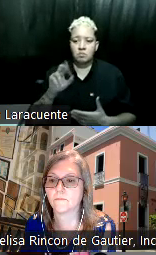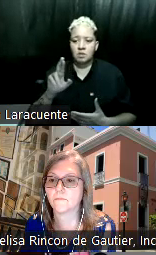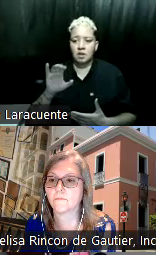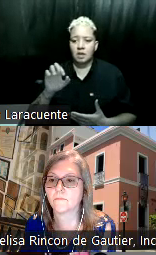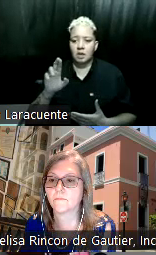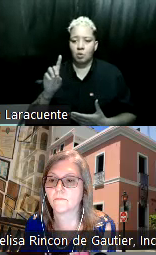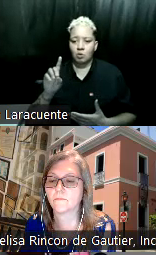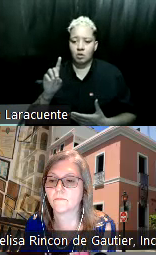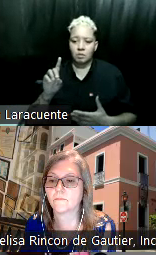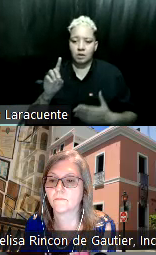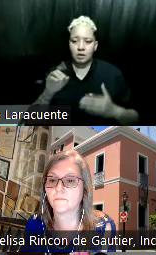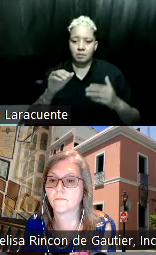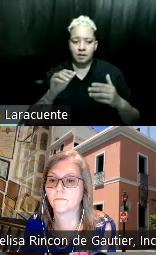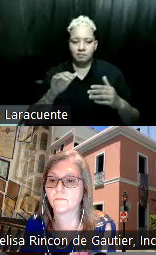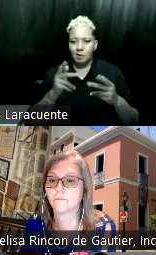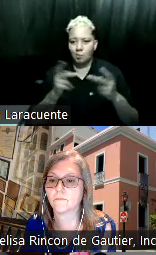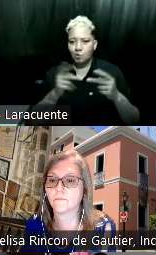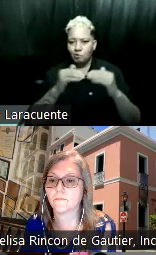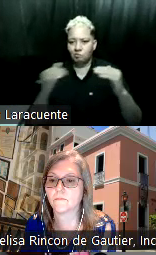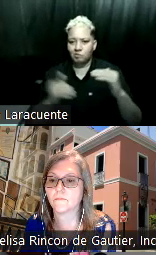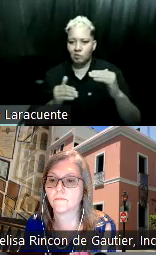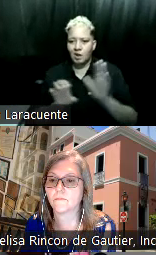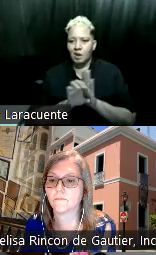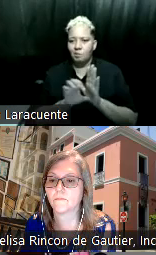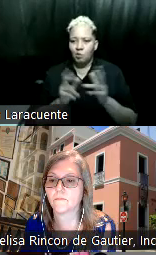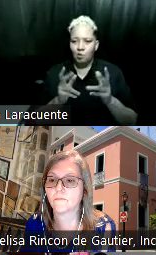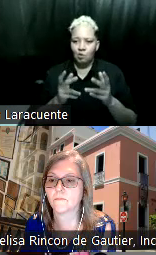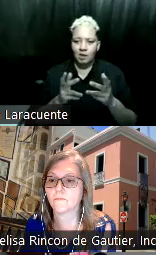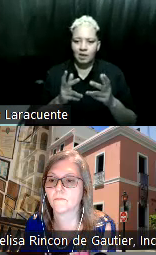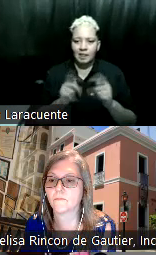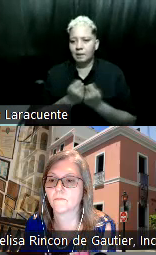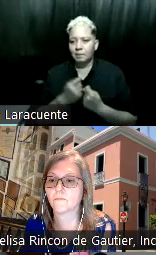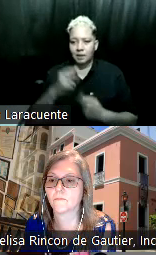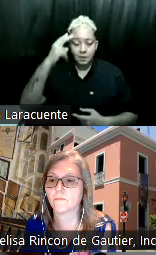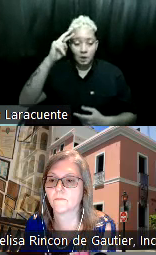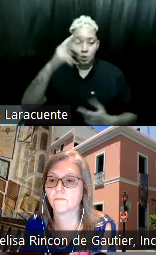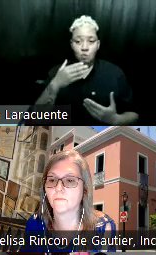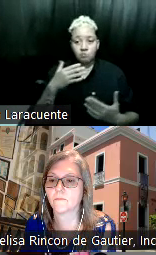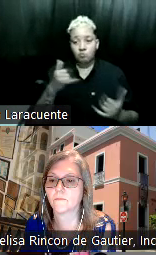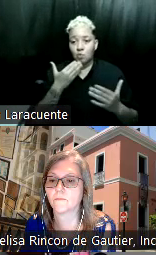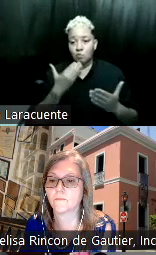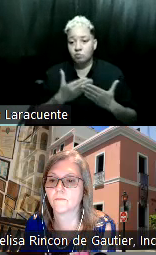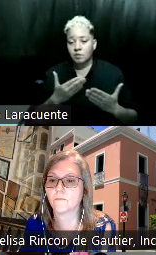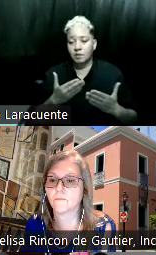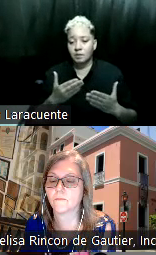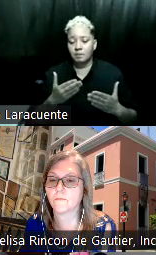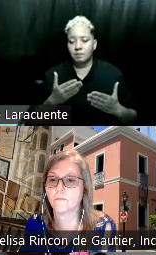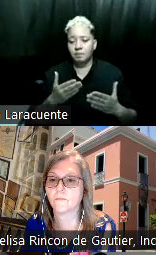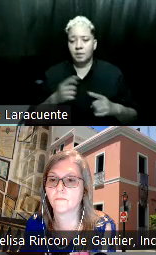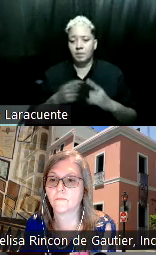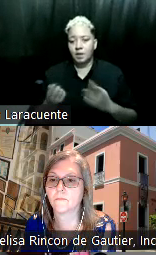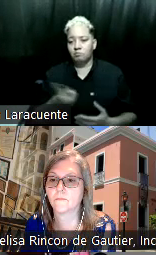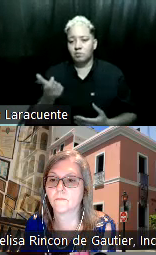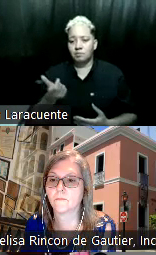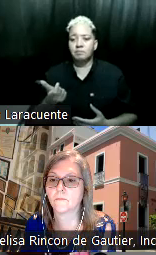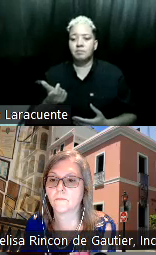por debajo de uno, ¿verdad? Equipos como México, que jugó muy bien en ese torneo, pero se eliminó,